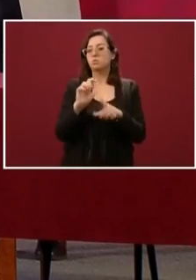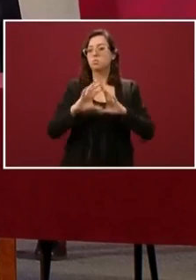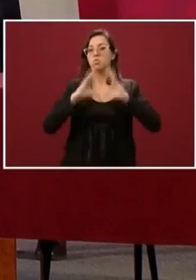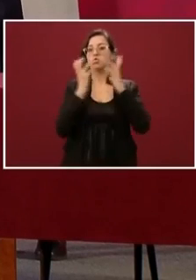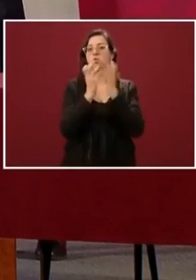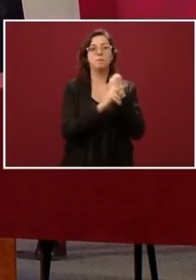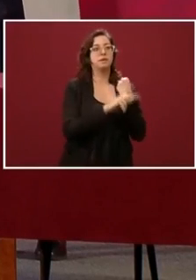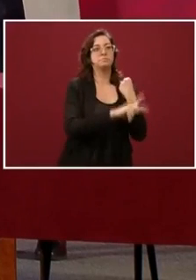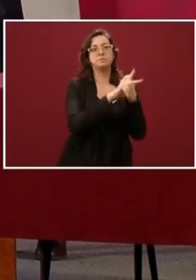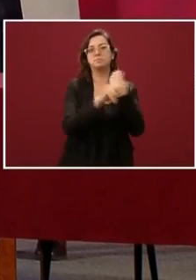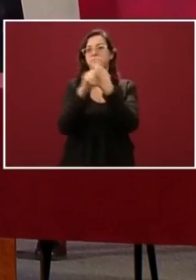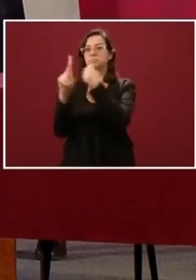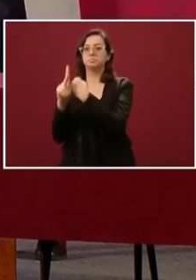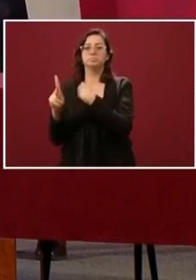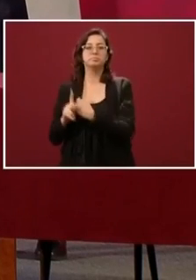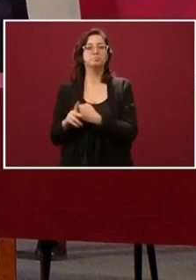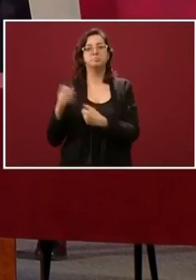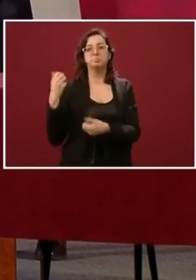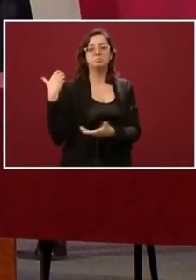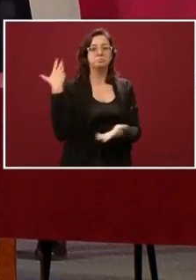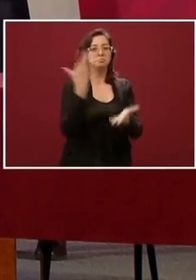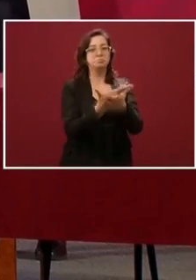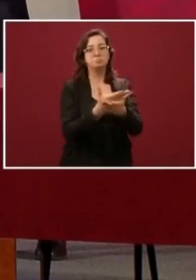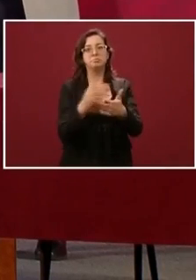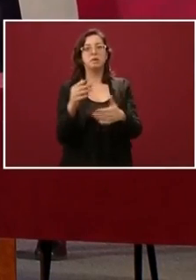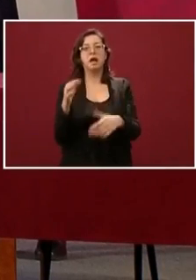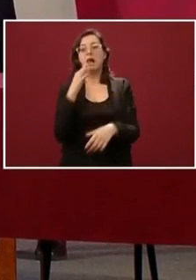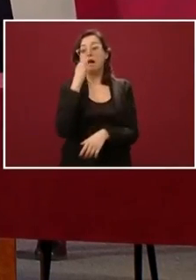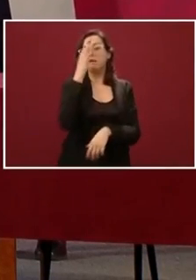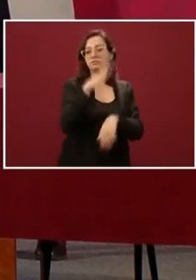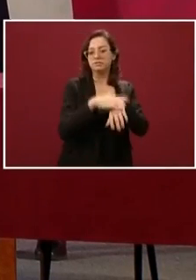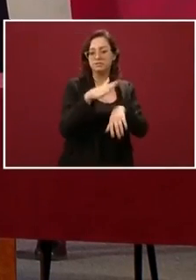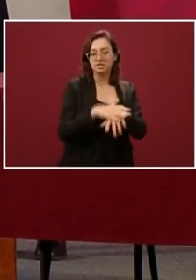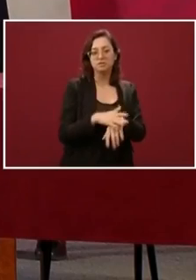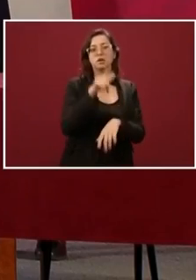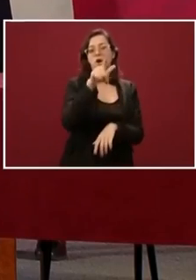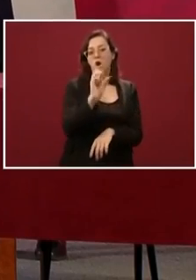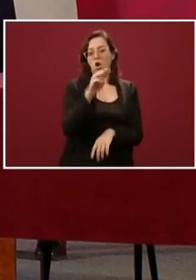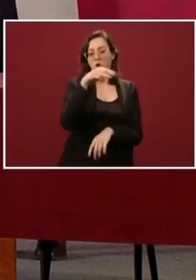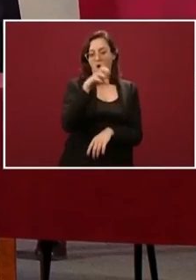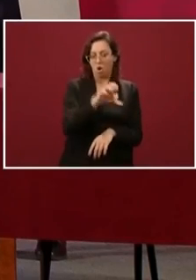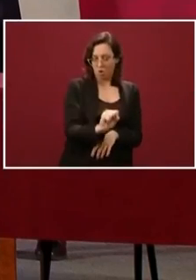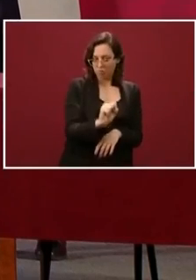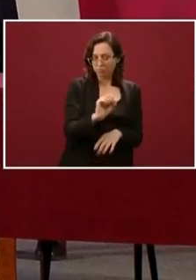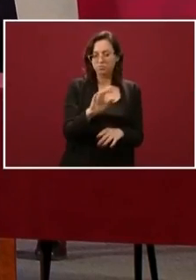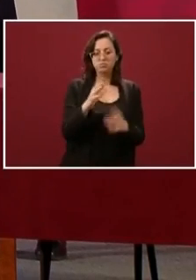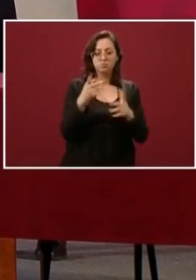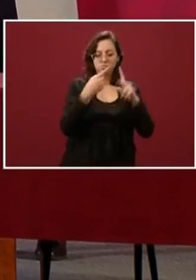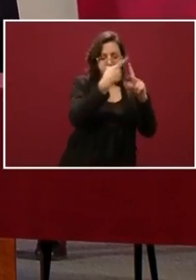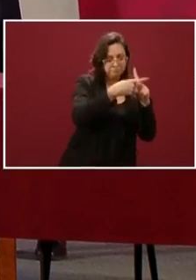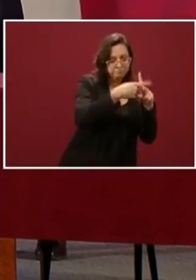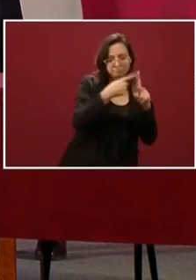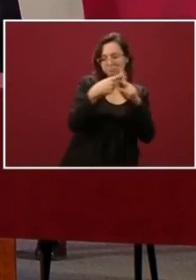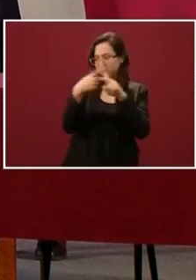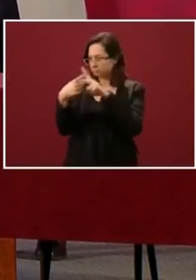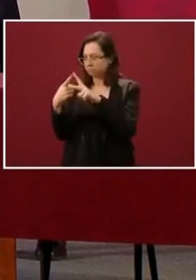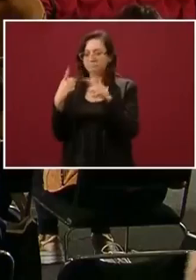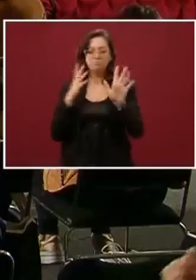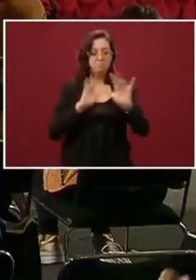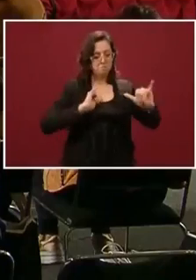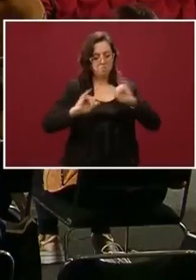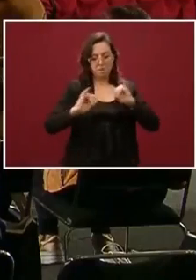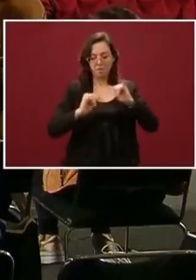notificando y la OMS en su momento también hace un corte, realiza sus productos, emite las tablas de los casos. Bueno, la